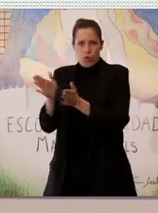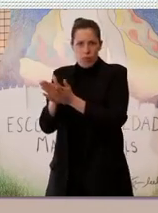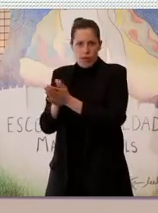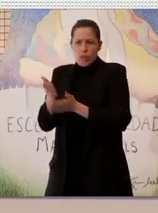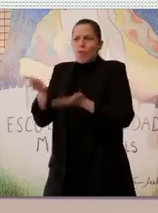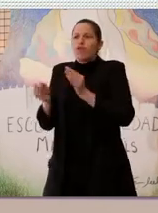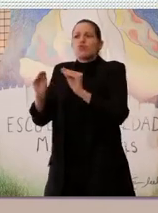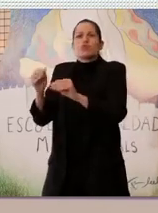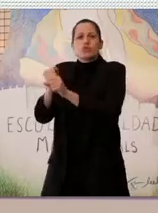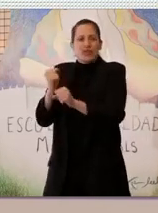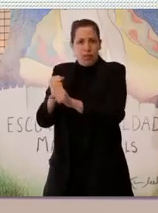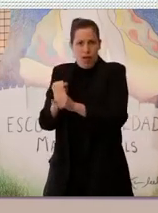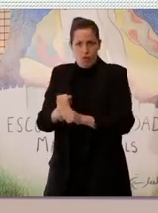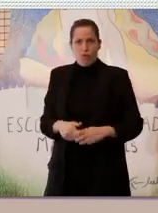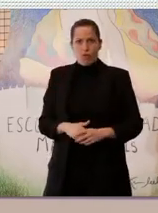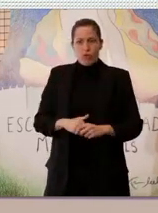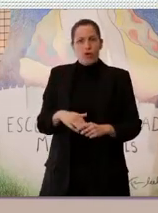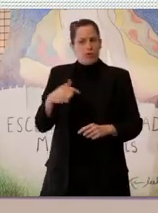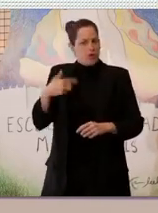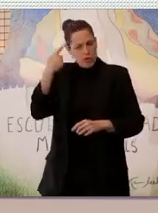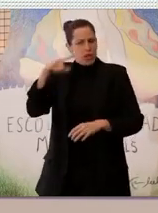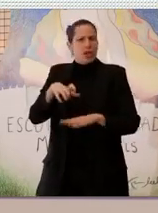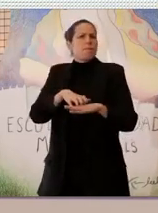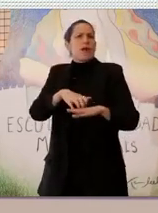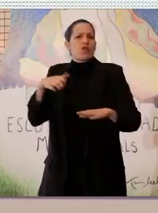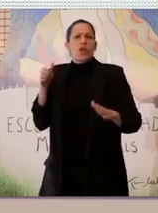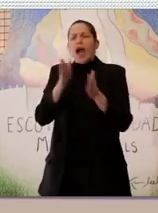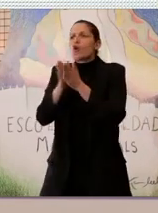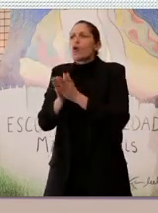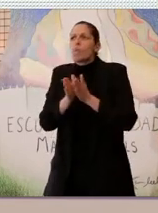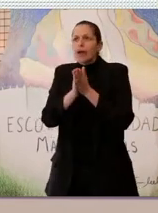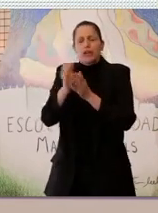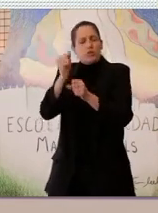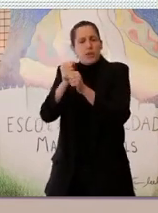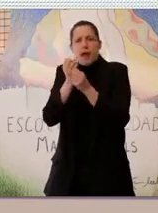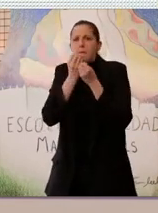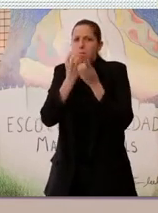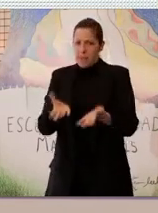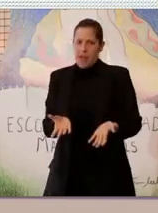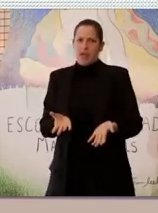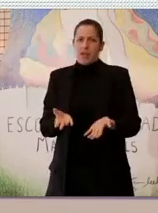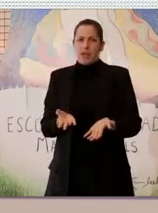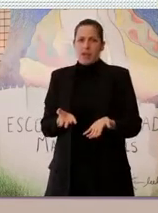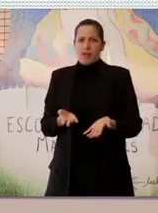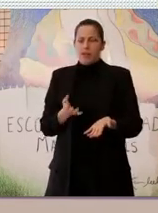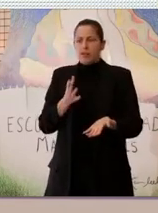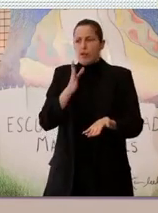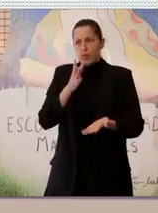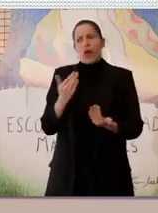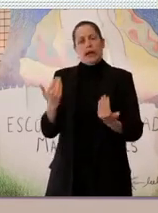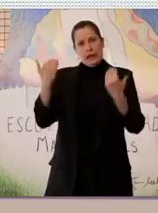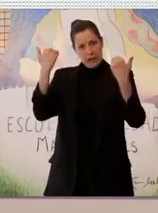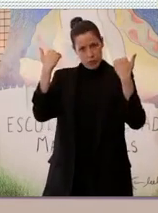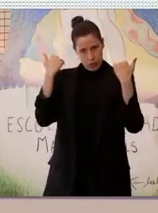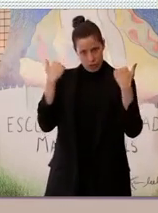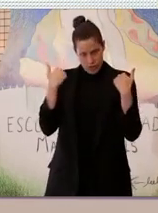pongo en duda de que la mayoría de mis compañeros y compañeras trabajan bien, lo están haciendo bien, tienen mucha responsabilidad en todos